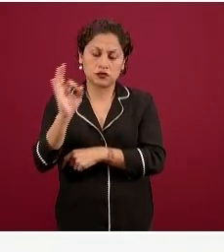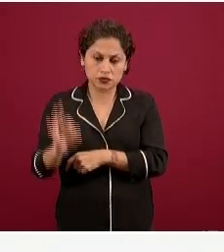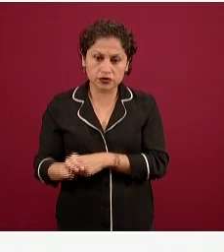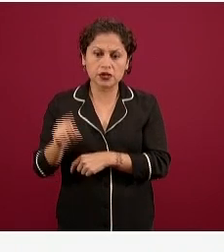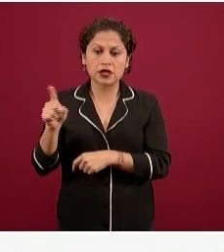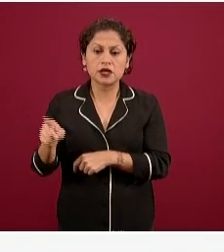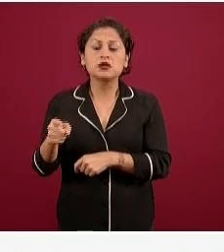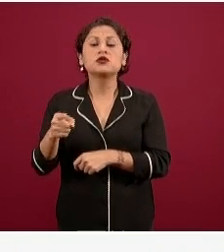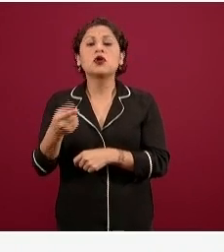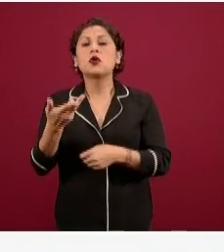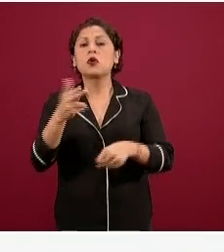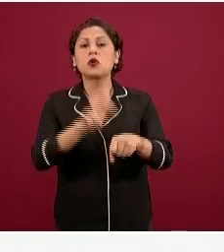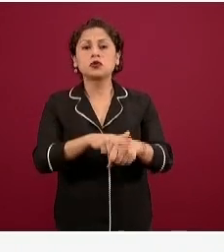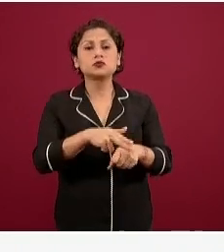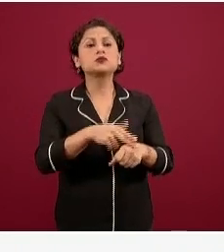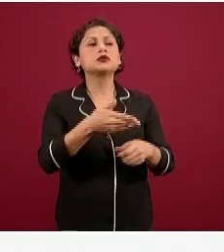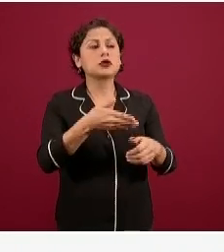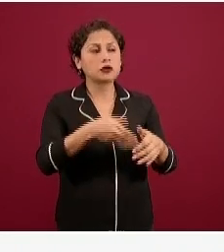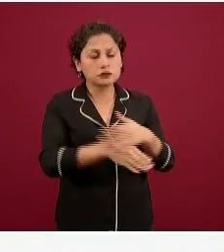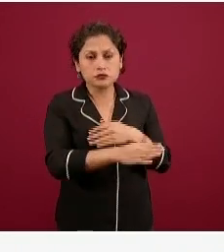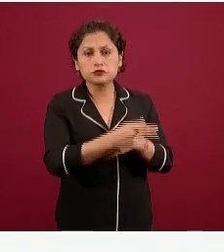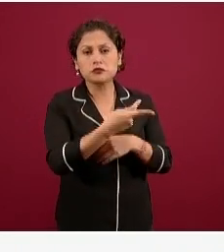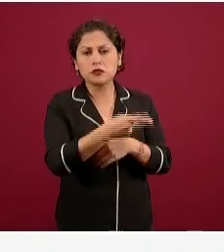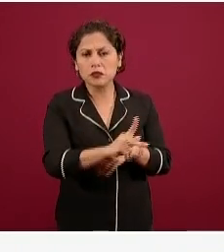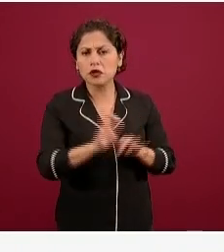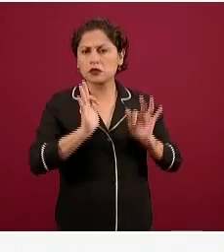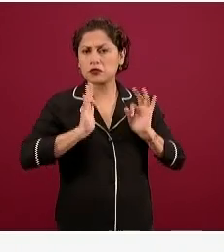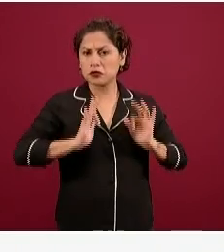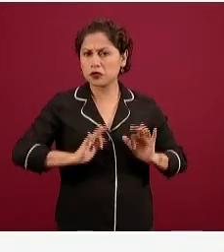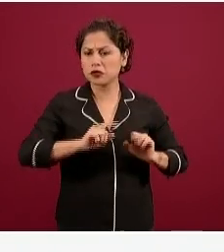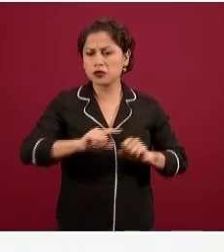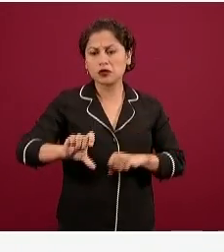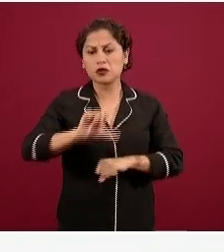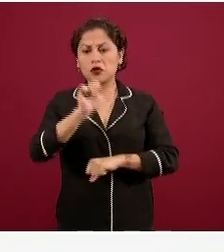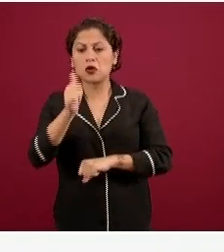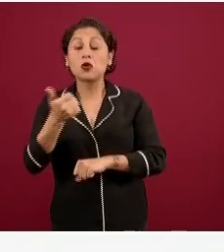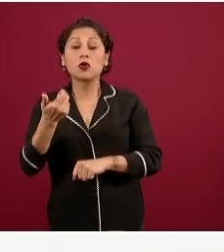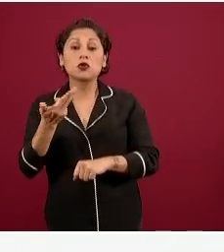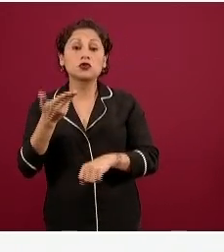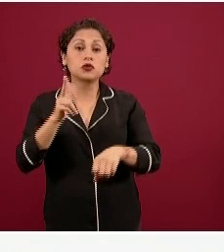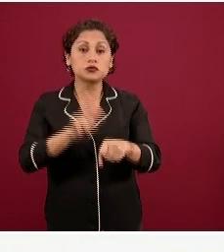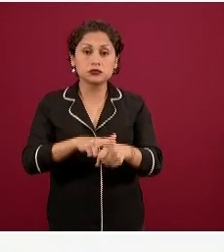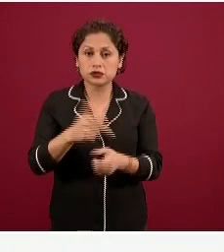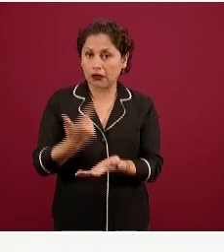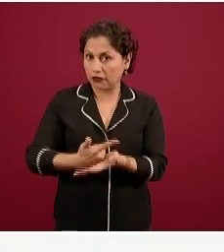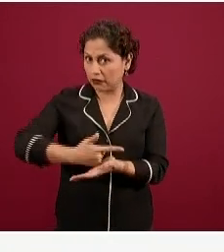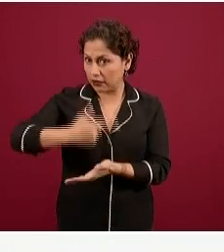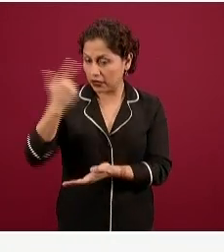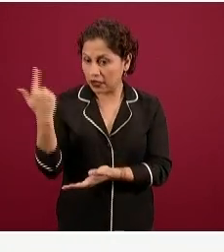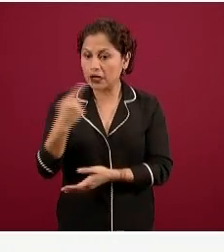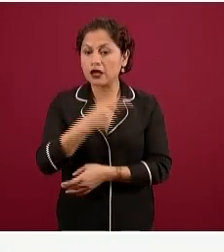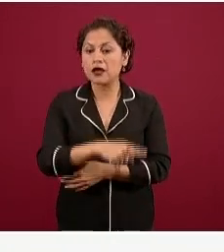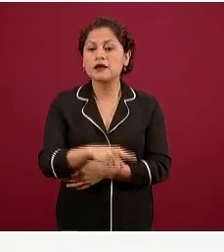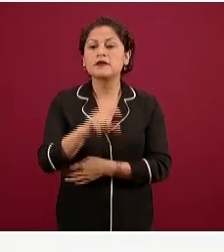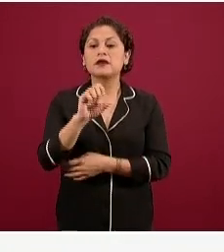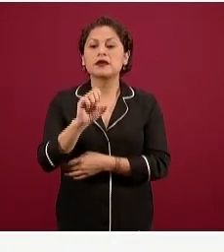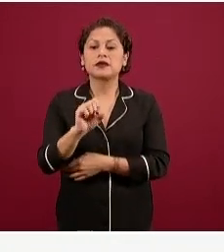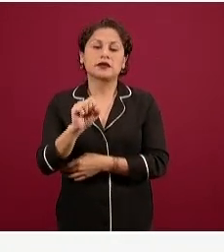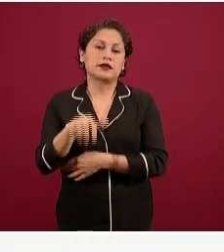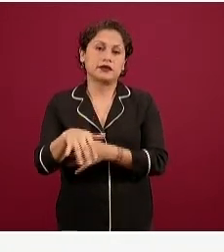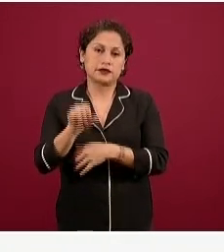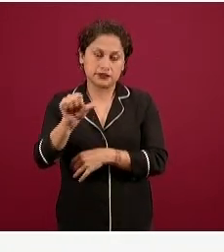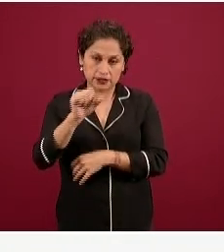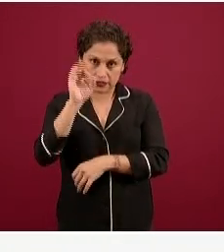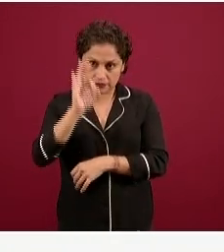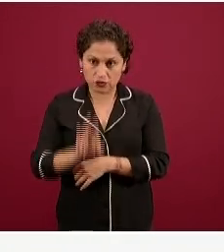casi un 10%, pero hospitalizados graves, un 16%, y hospitalizados críticos o que